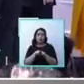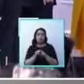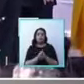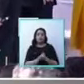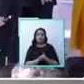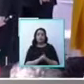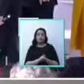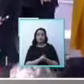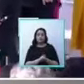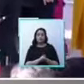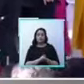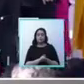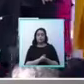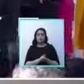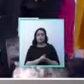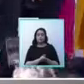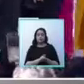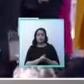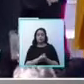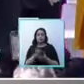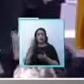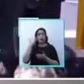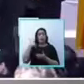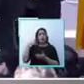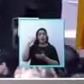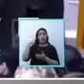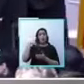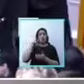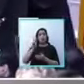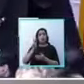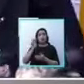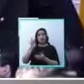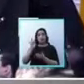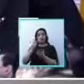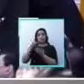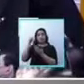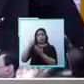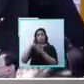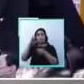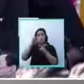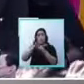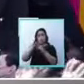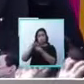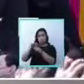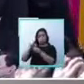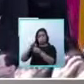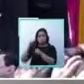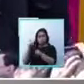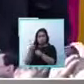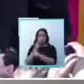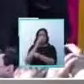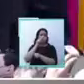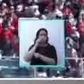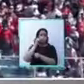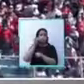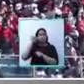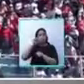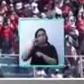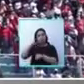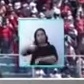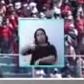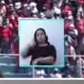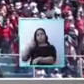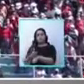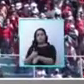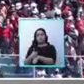de los fideicomisos. Y obviamente también hay que reconocer, en términos de esos aciertos y desaciertos, que algunos